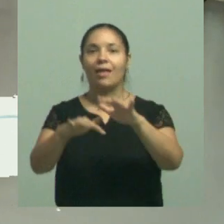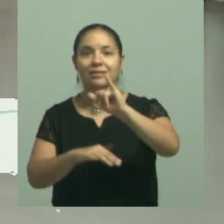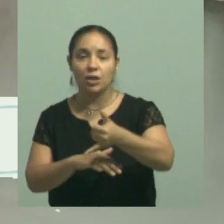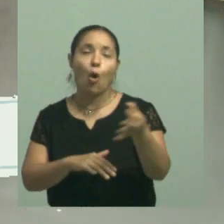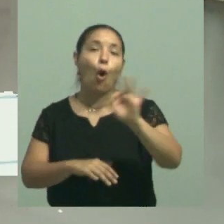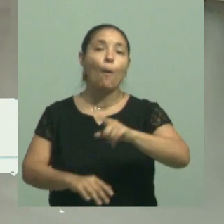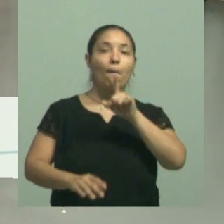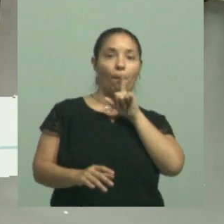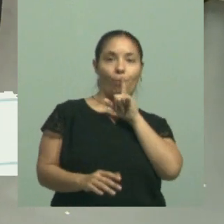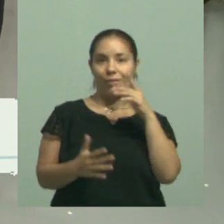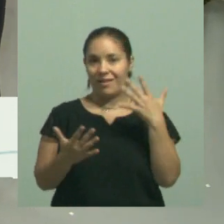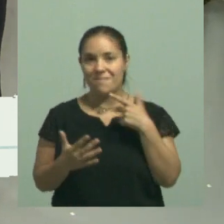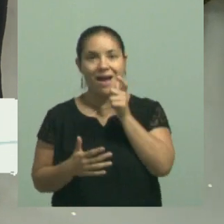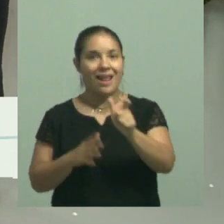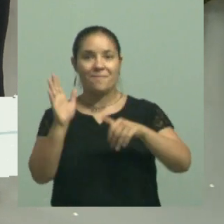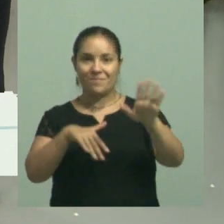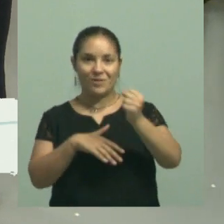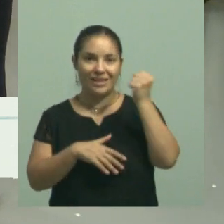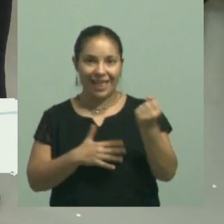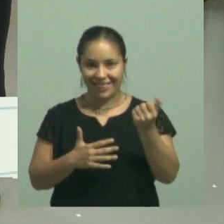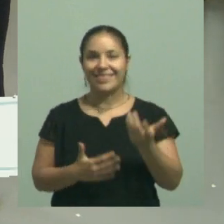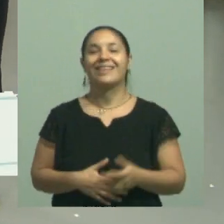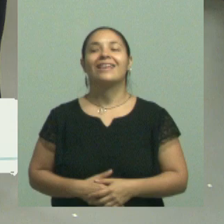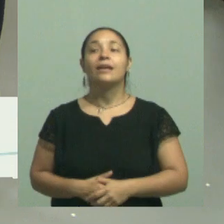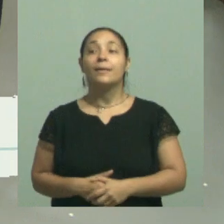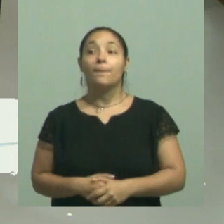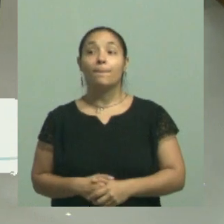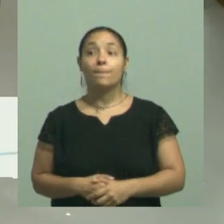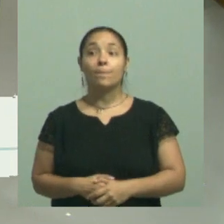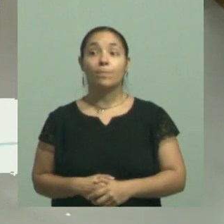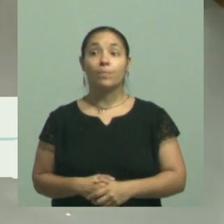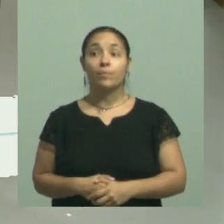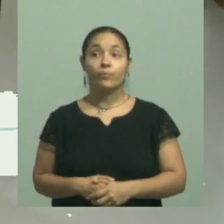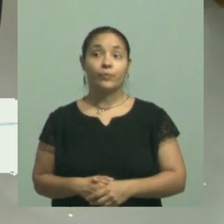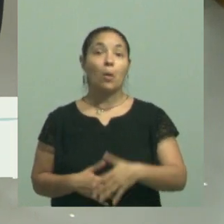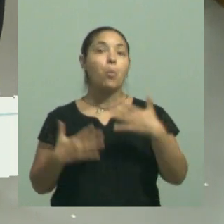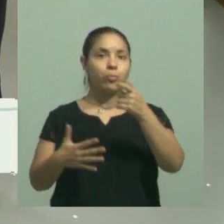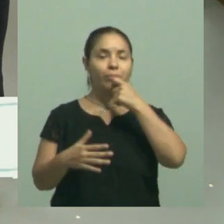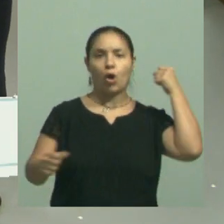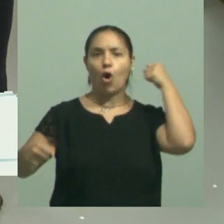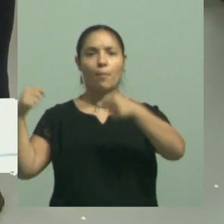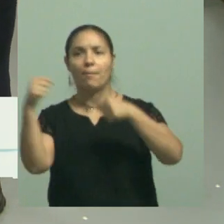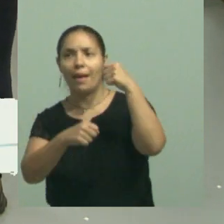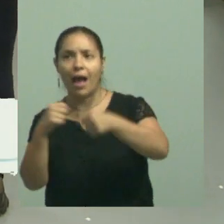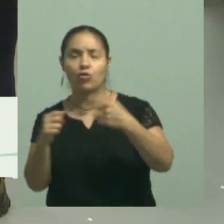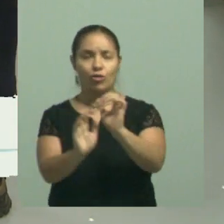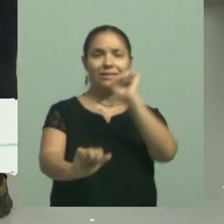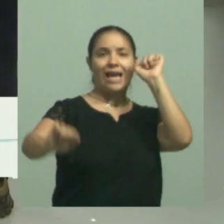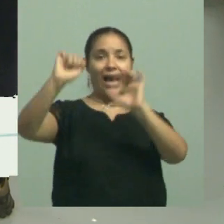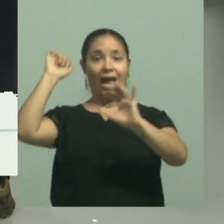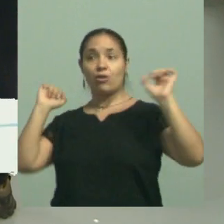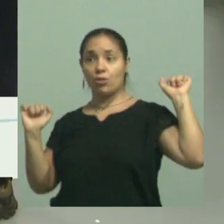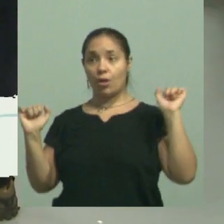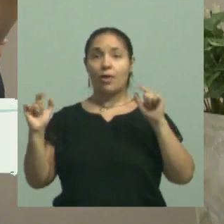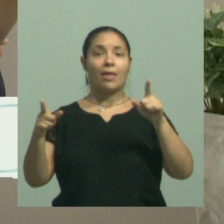cuando nos estamos gritando, nosotros podemos estarnos defendiendo. Sí. Es decir, más allá de esta defensa, puedo estar pegándole, puedo estar tratando de sacármelo encima y a la vez